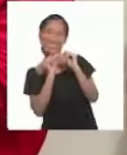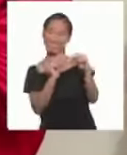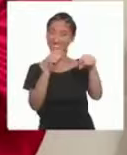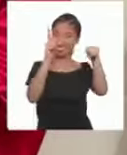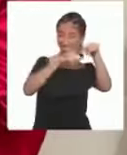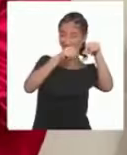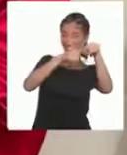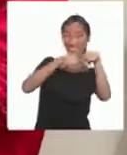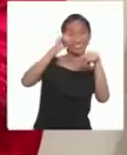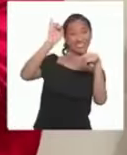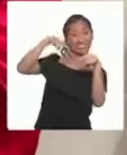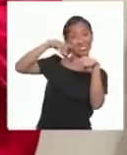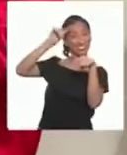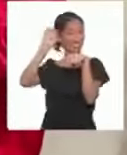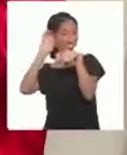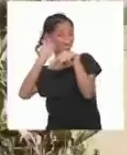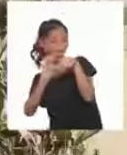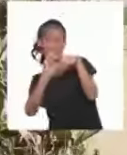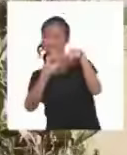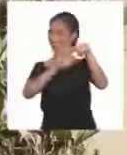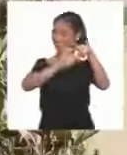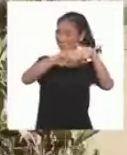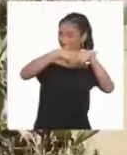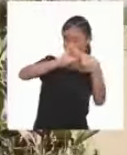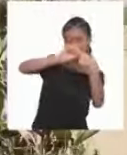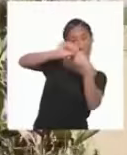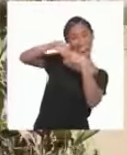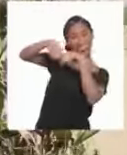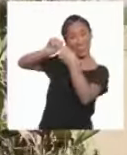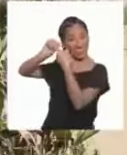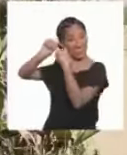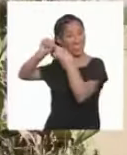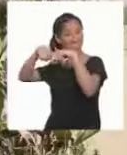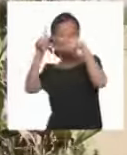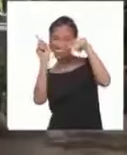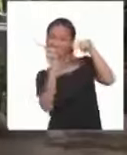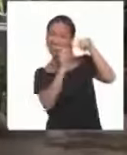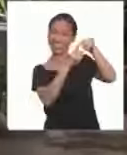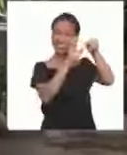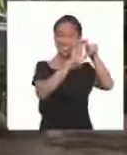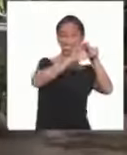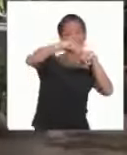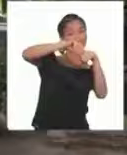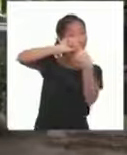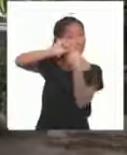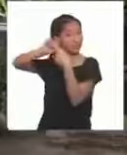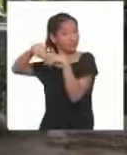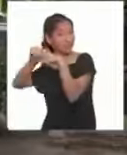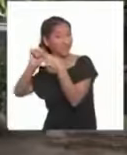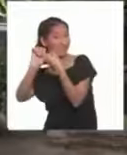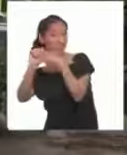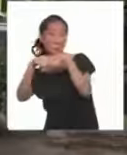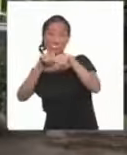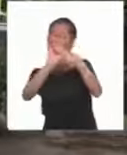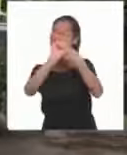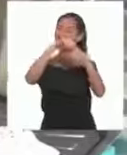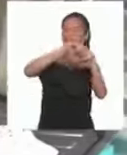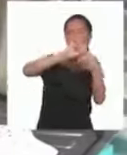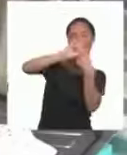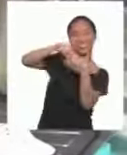seguimos con el dedo índice. Dedo índice, aquí voy, te frotamos, te lavamos con cariño y con